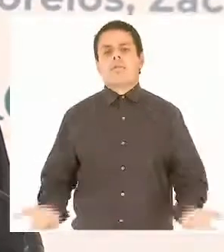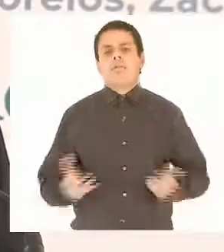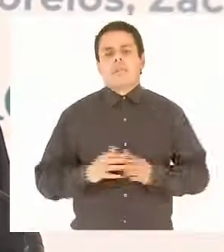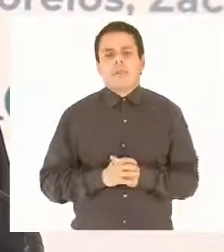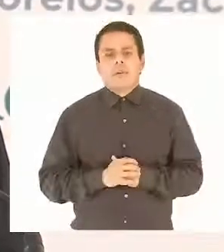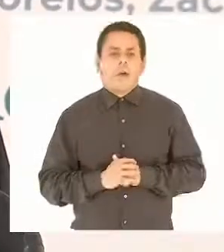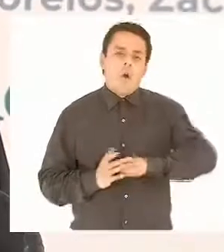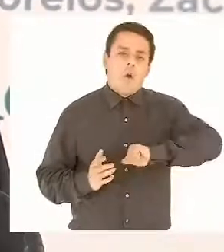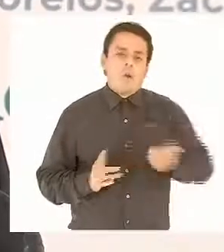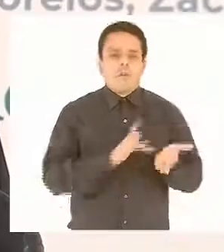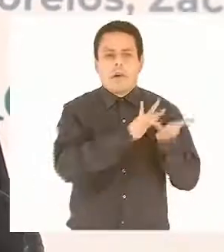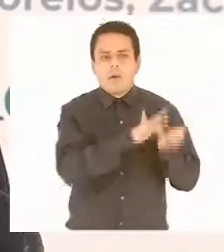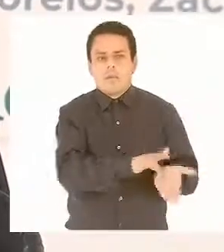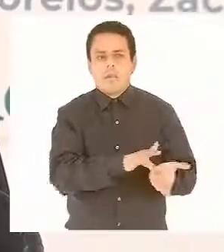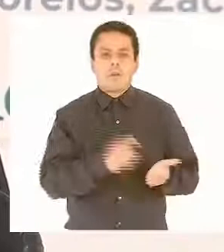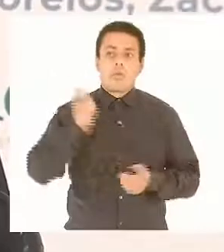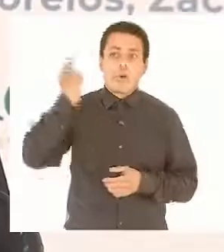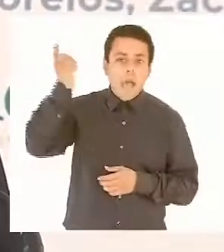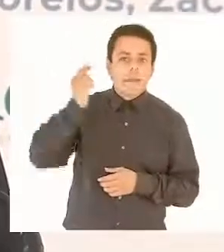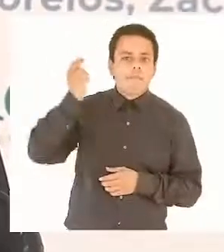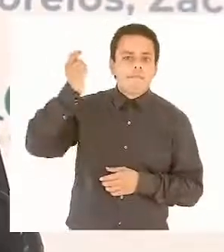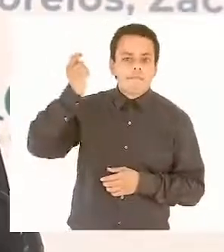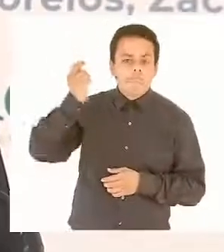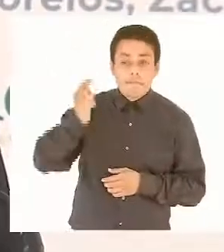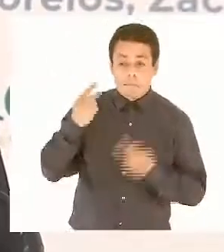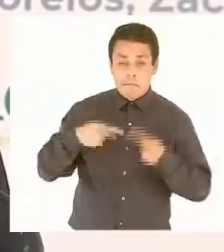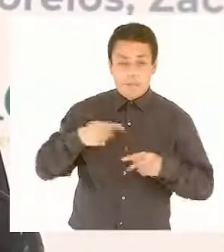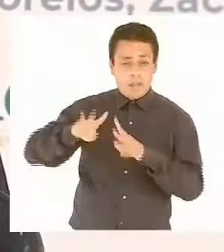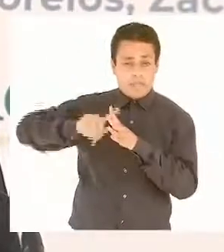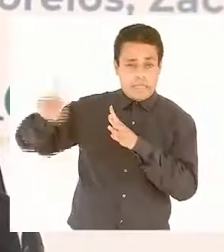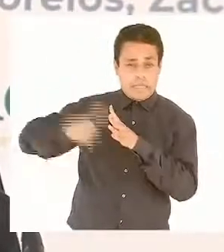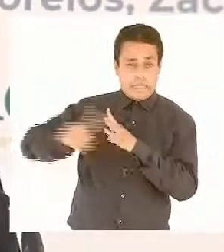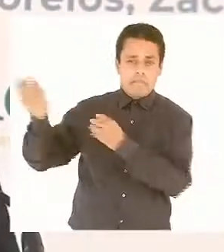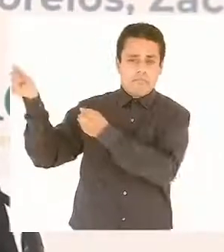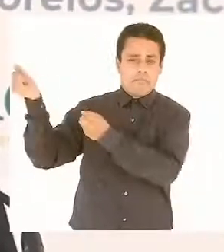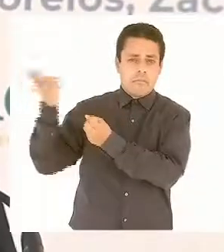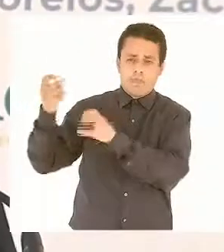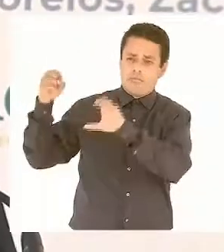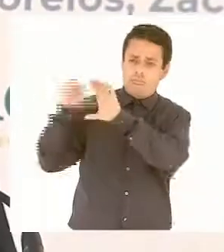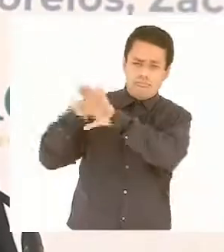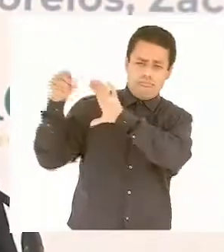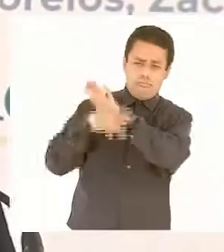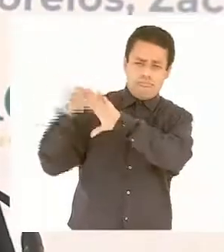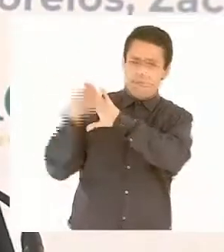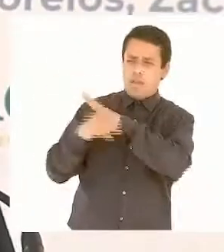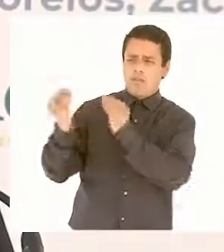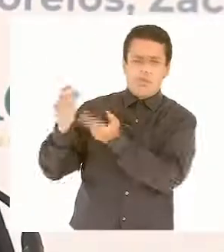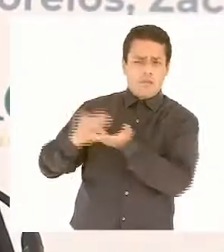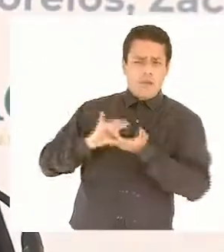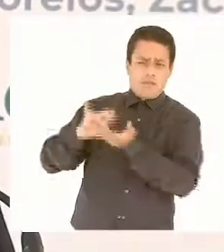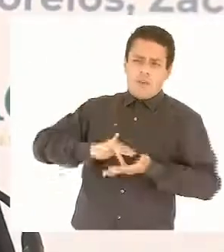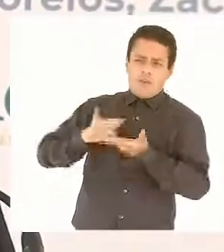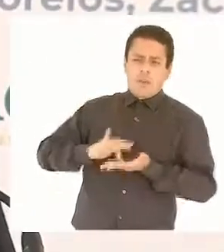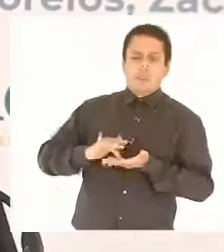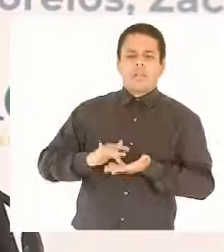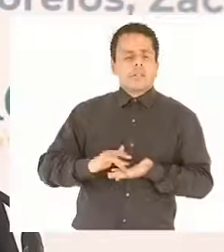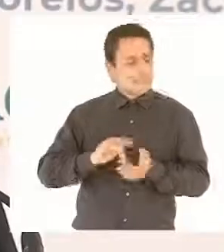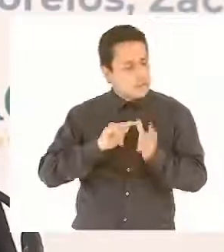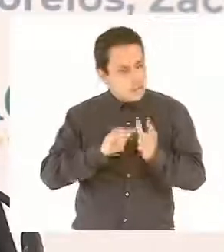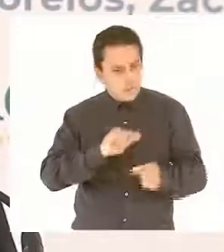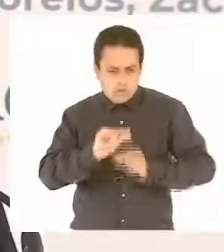de los migrantes, de nuestros paisanos, y así vamos